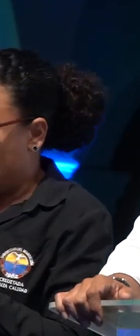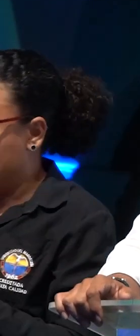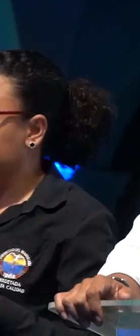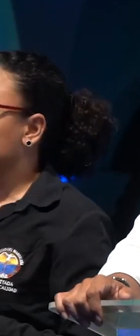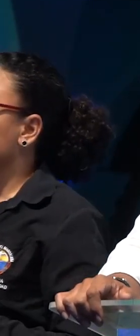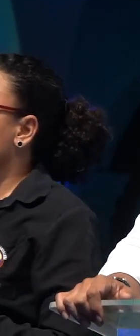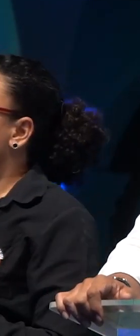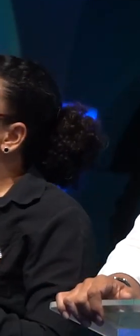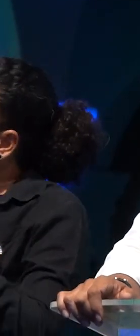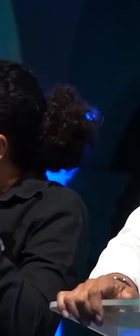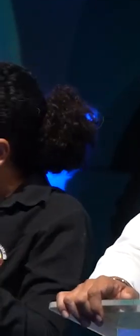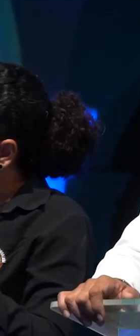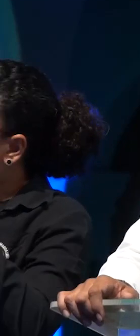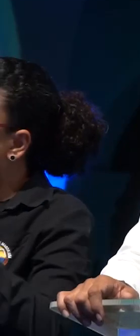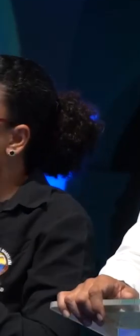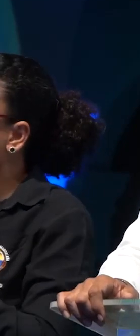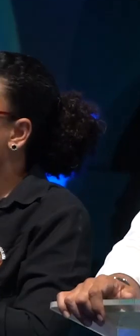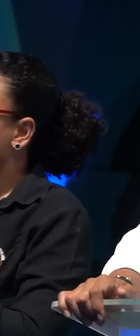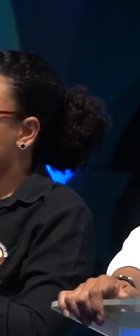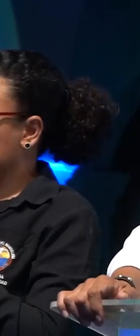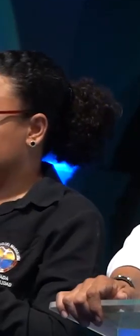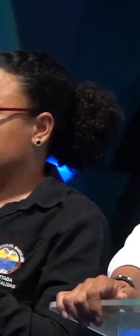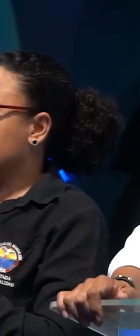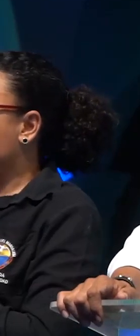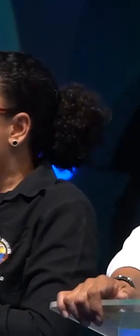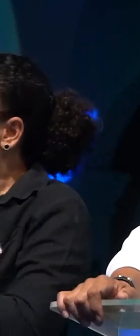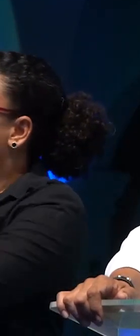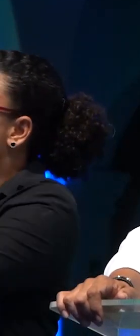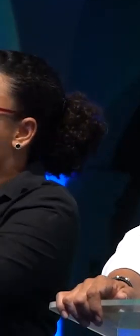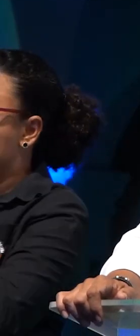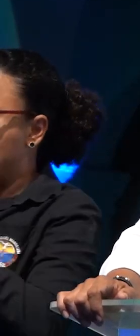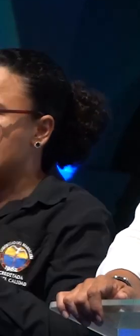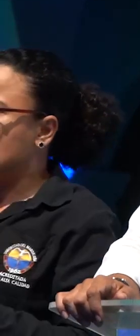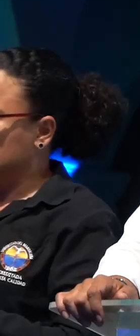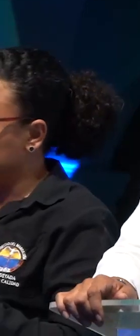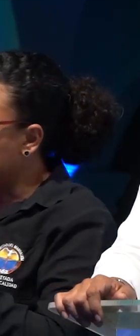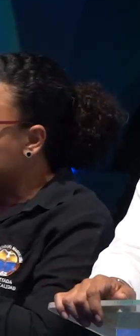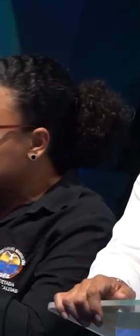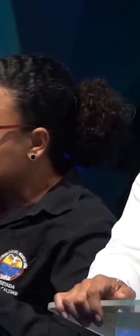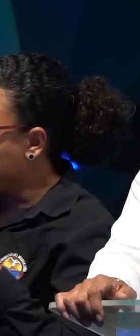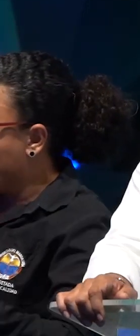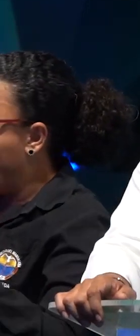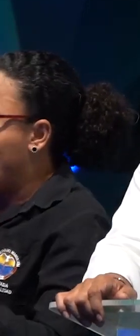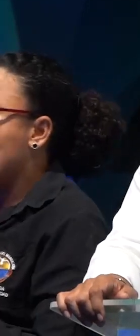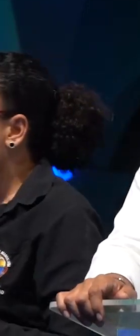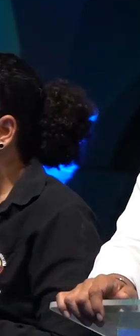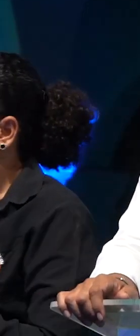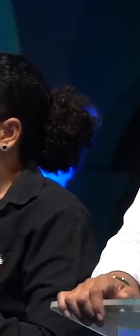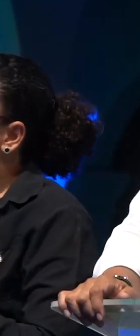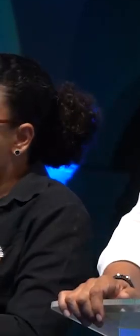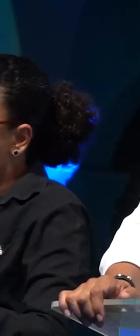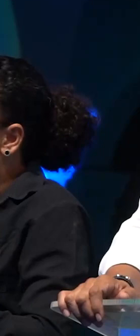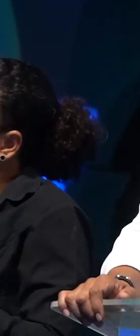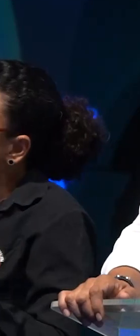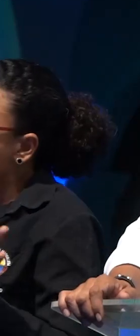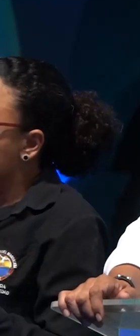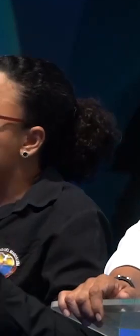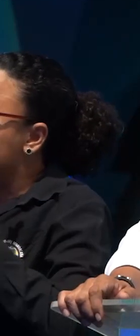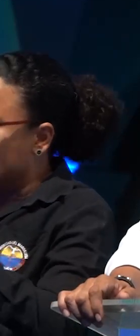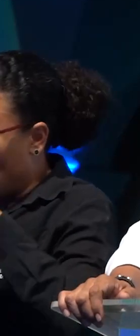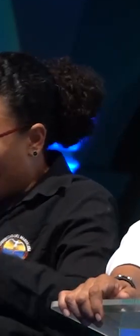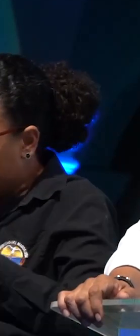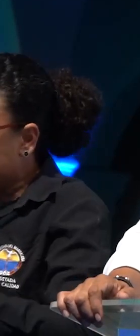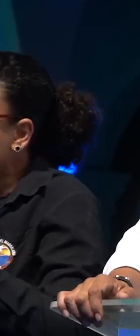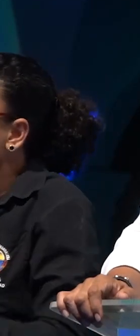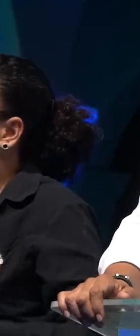muy significativo, porque es que aquí nosotros somos un punto de cohesión. Nosotros lideramos la instalación del CUE, Comité Universidad Empresa